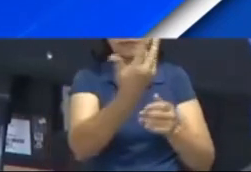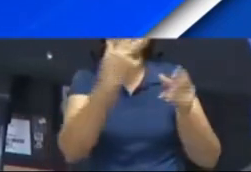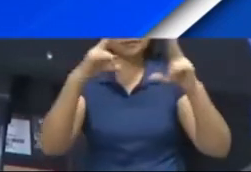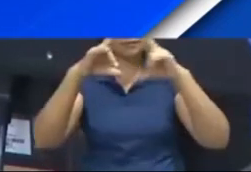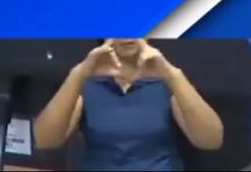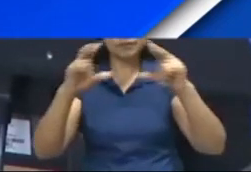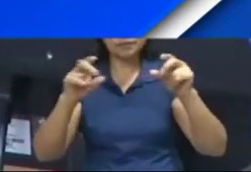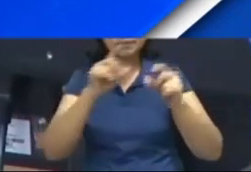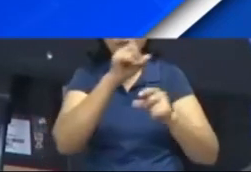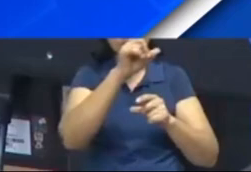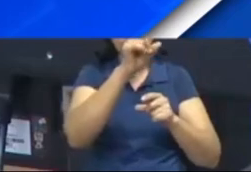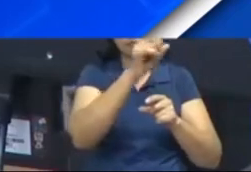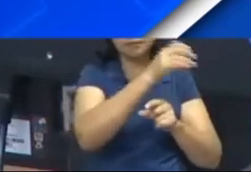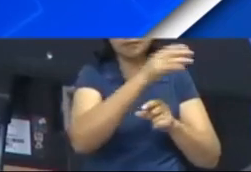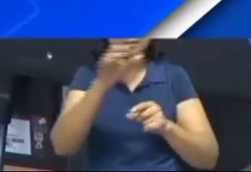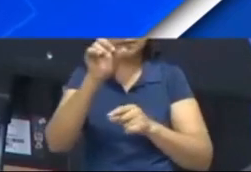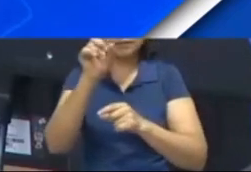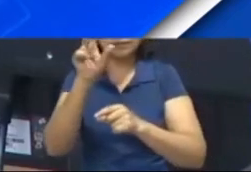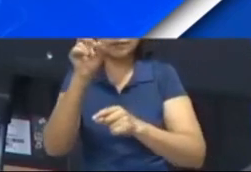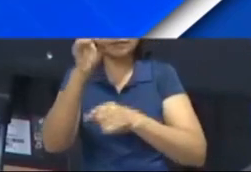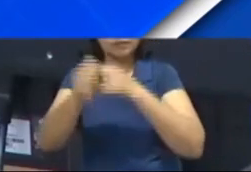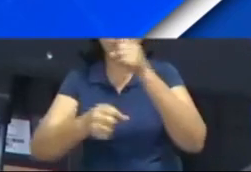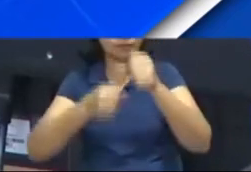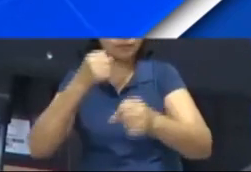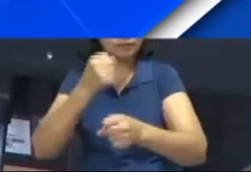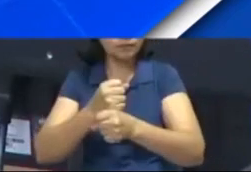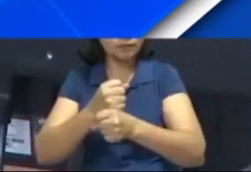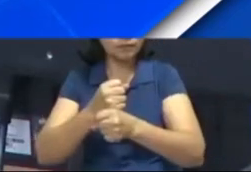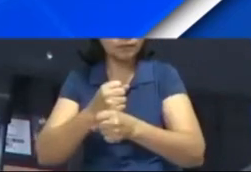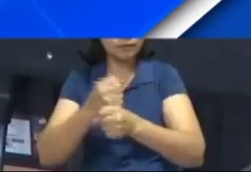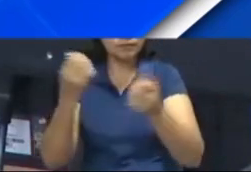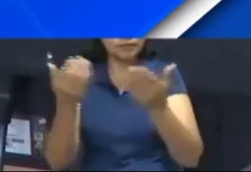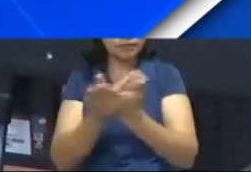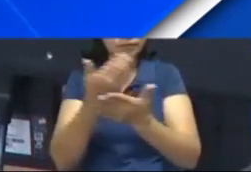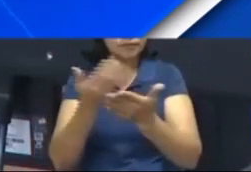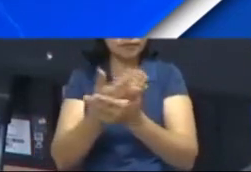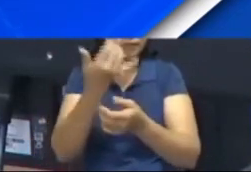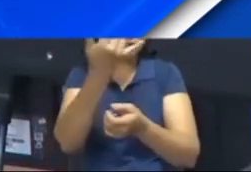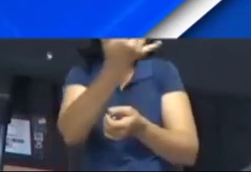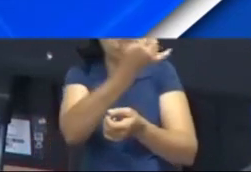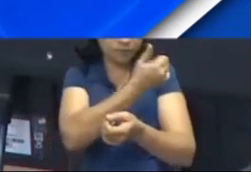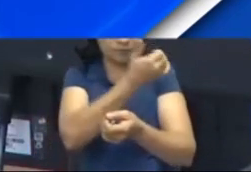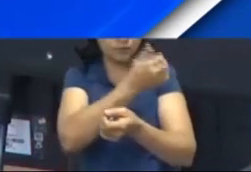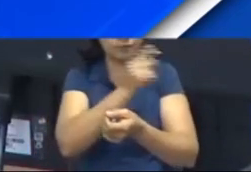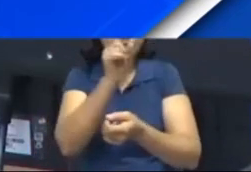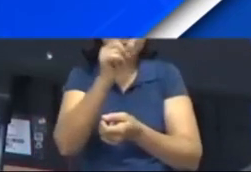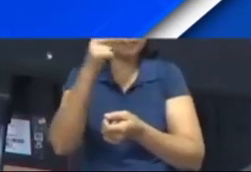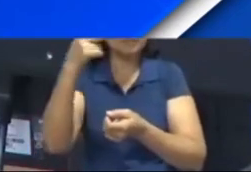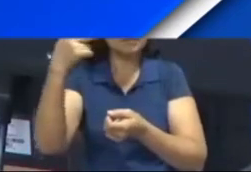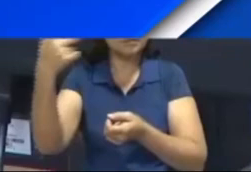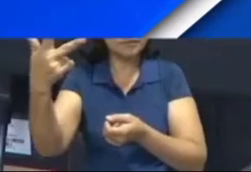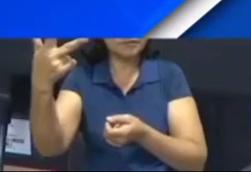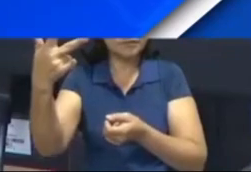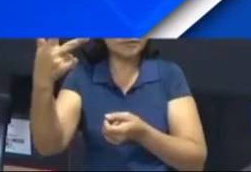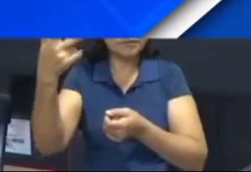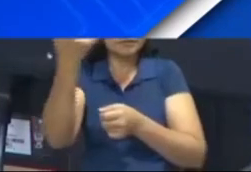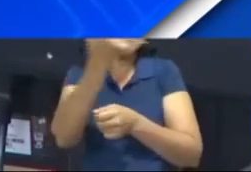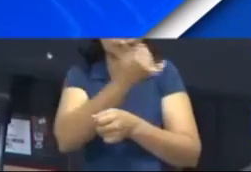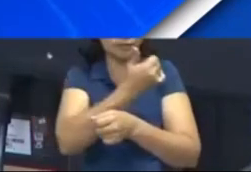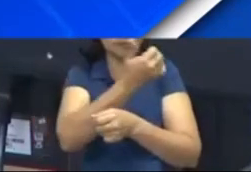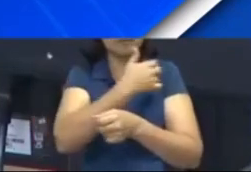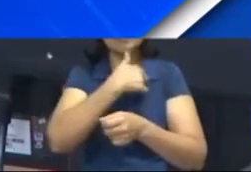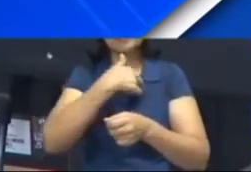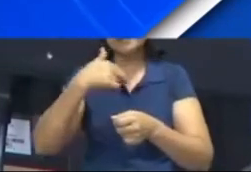a niñas entre 10 y 12 años de edad. Esa es una nueva vacuna, ya vamos a tener 18 vacunas a nivel nacional que se